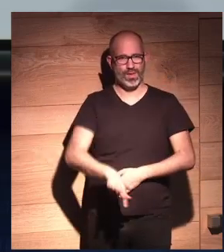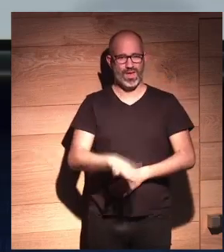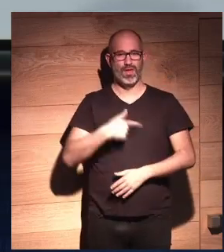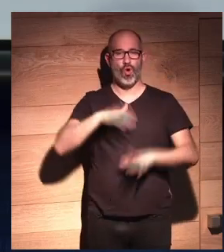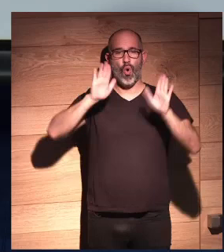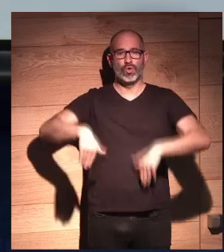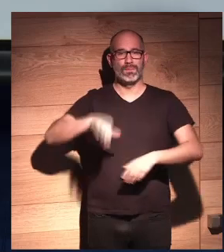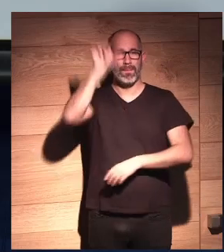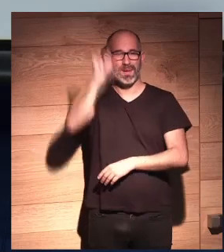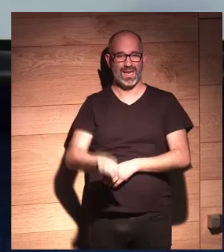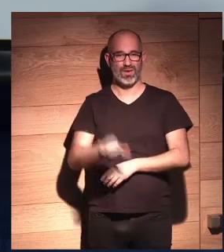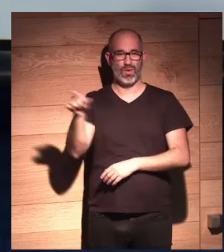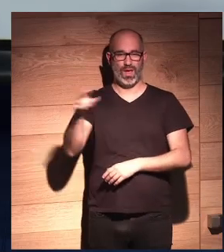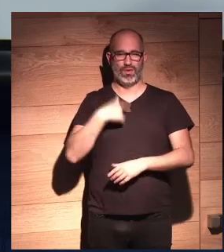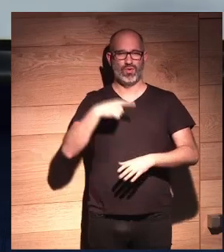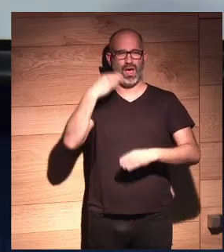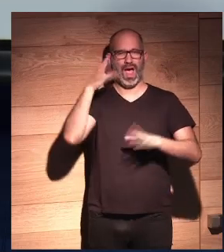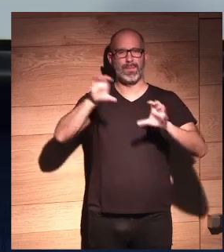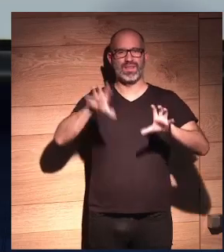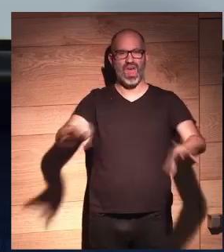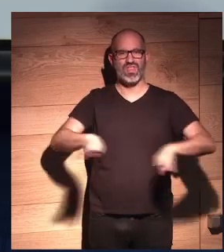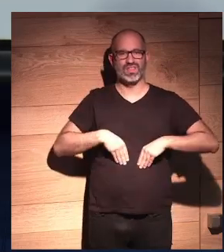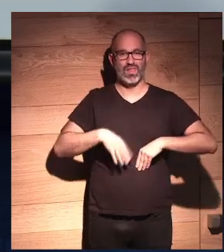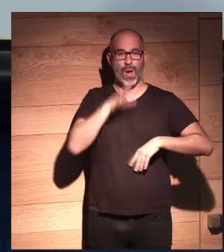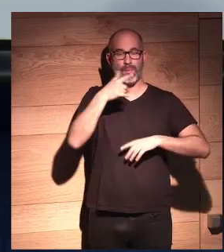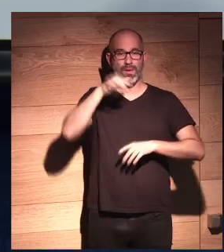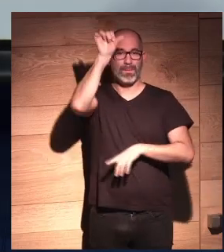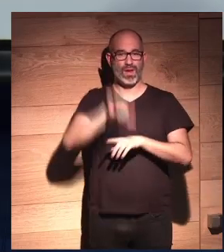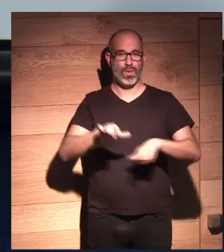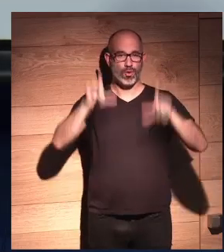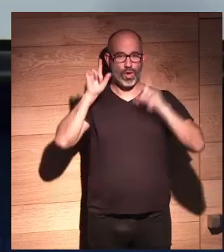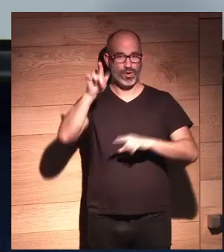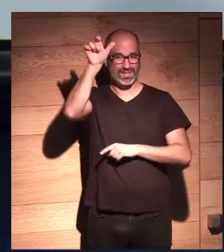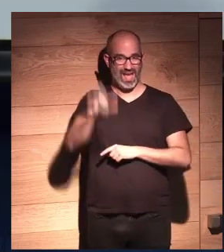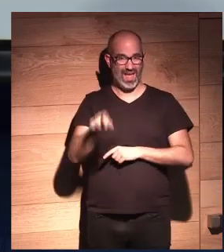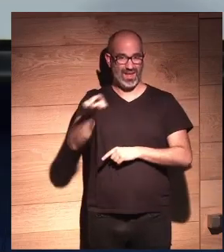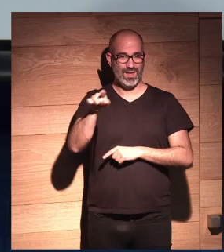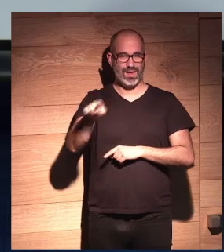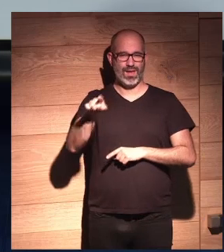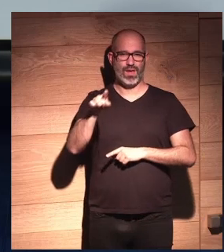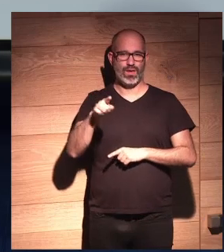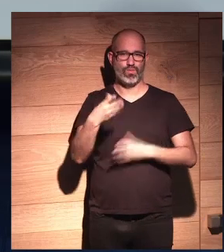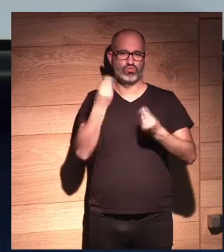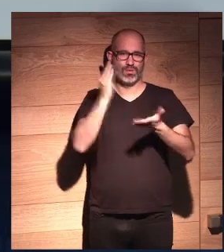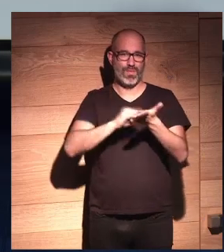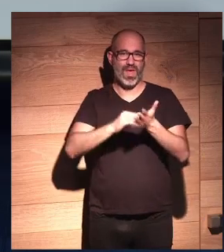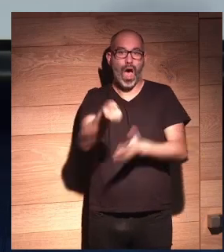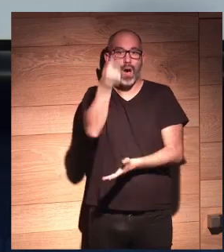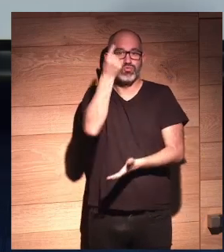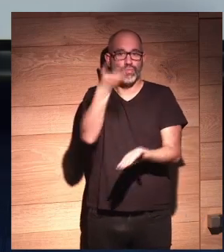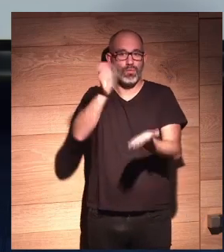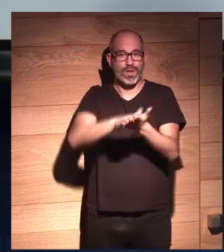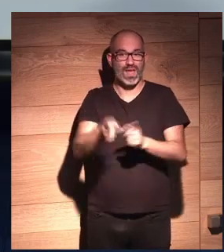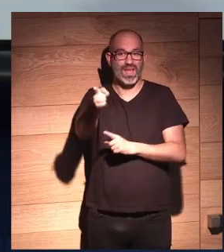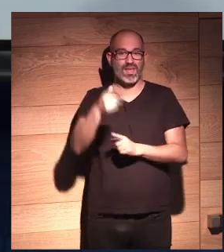una cosa un poco personal de la vida, que es la aceptación. Porque el protagonista de la película estuvo varias ocasiones a punto de morir, y de